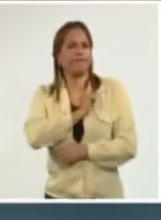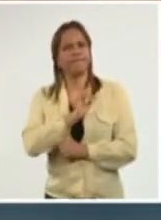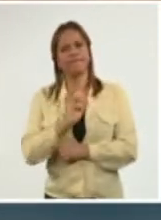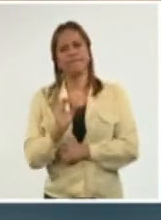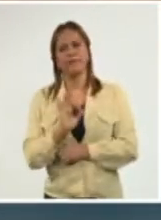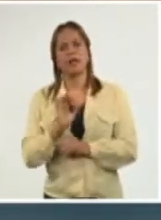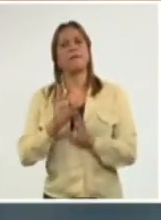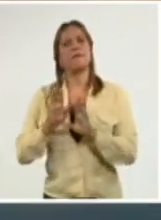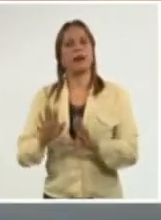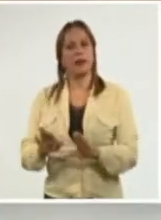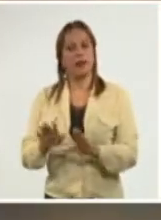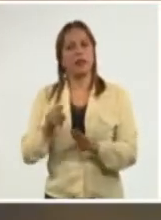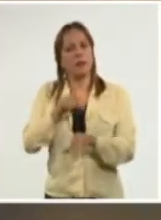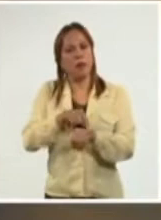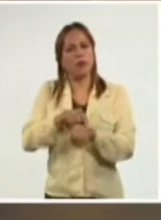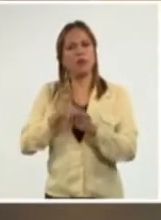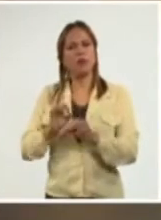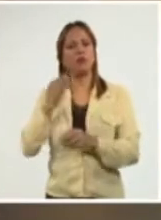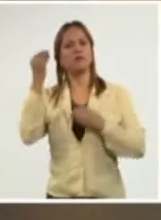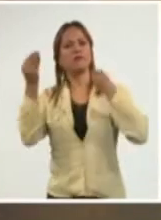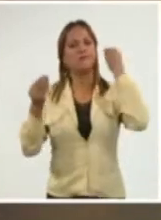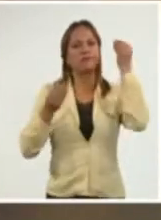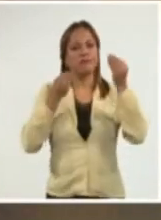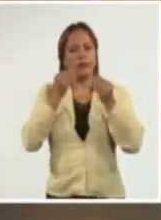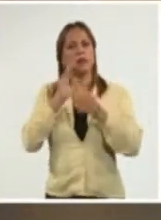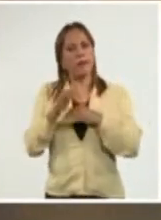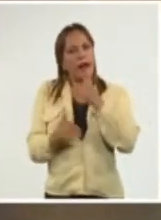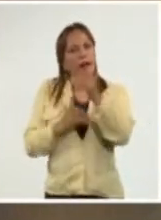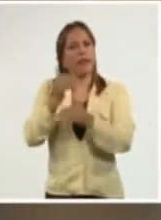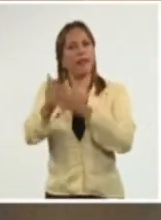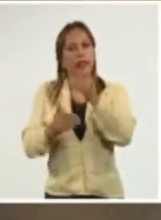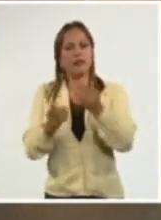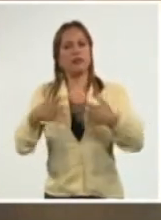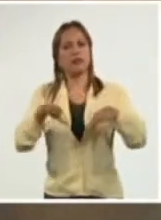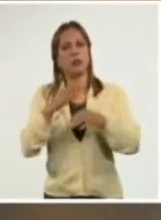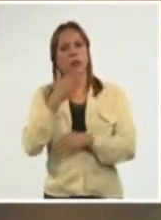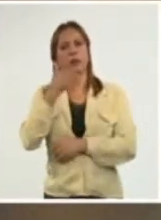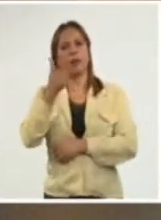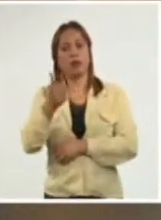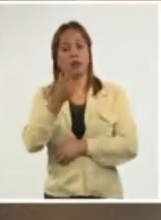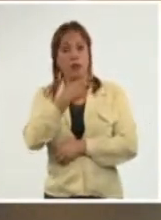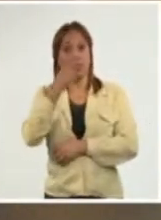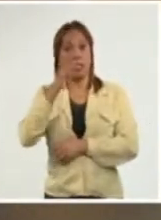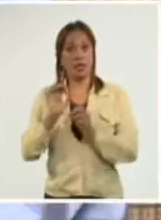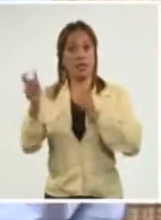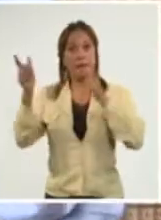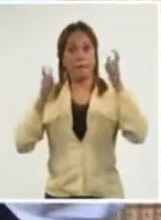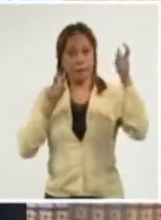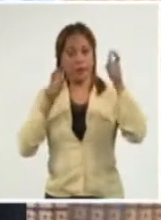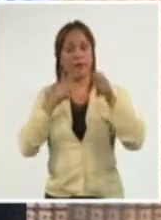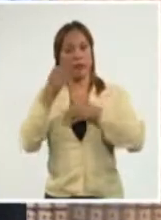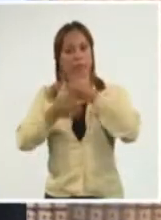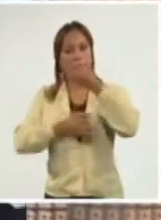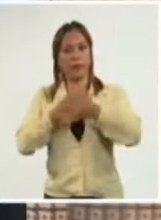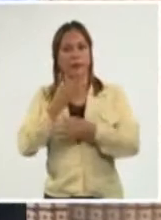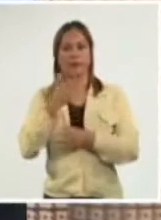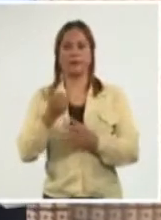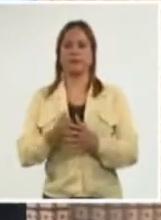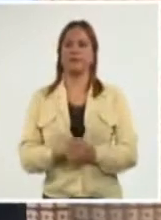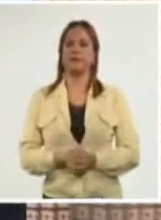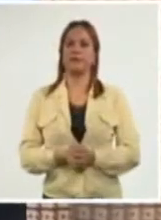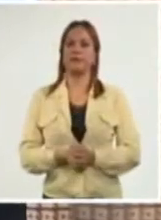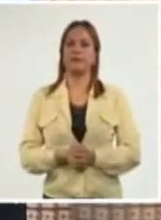tiempo de reflexionar y vendrán nuevas situaciones y el país tiene que enrumbarse definitivamente hacia un destino mejor. A través de un